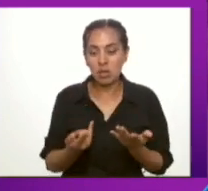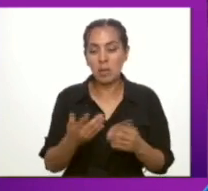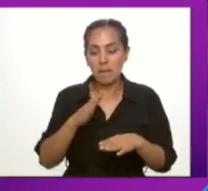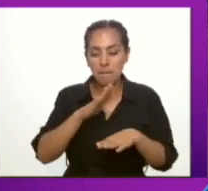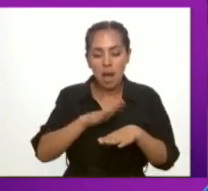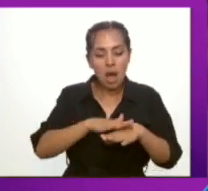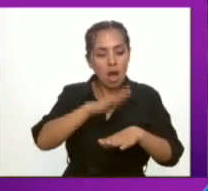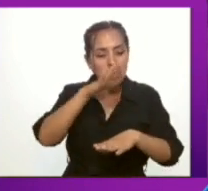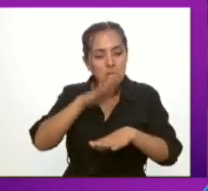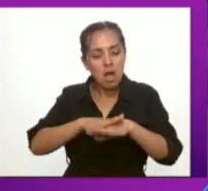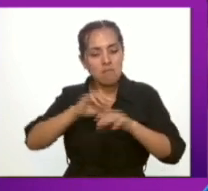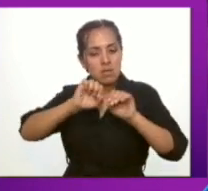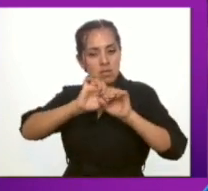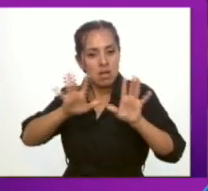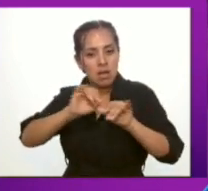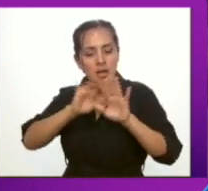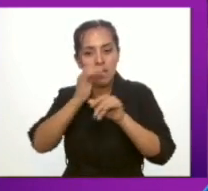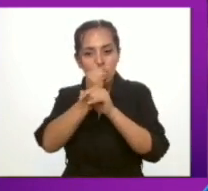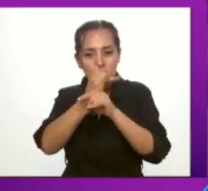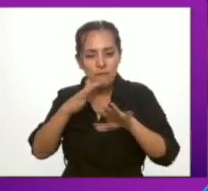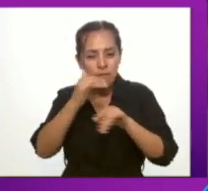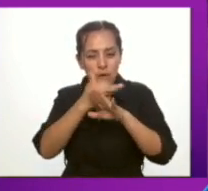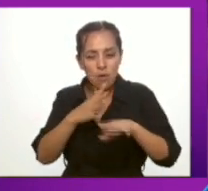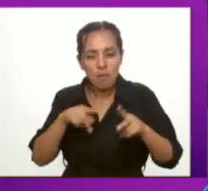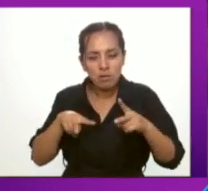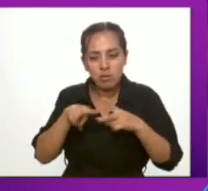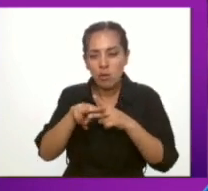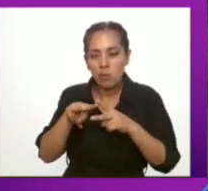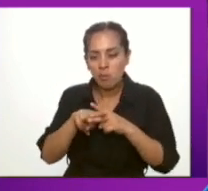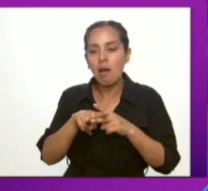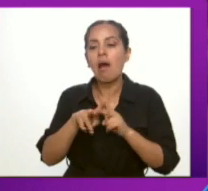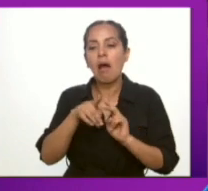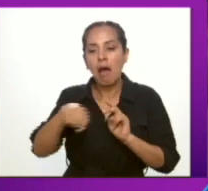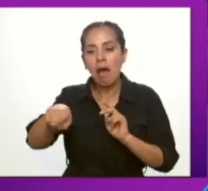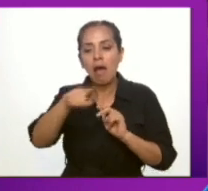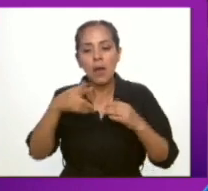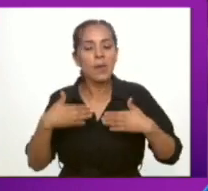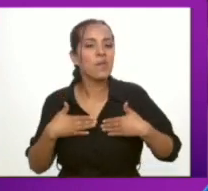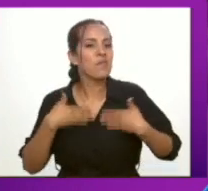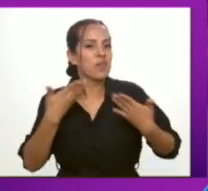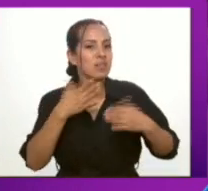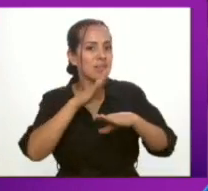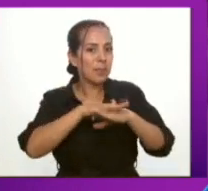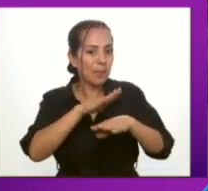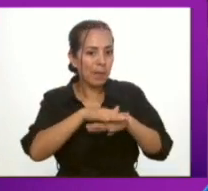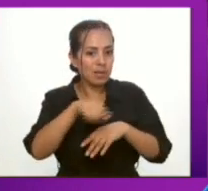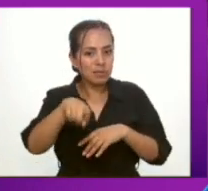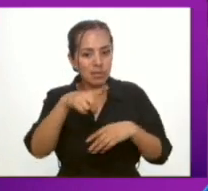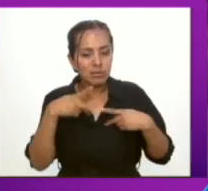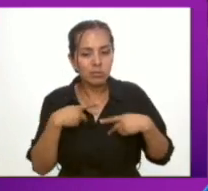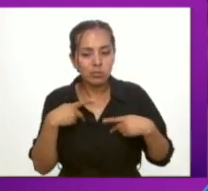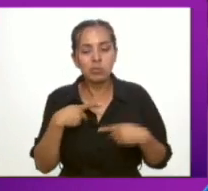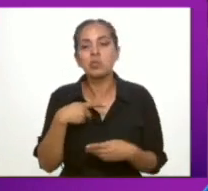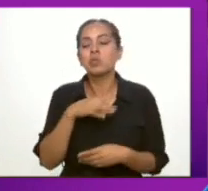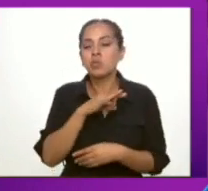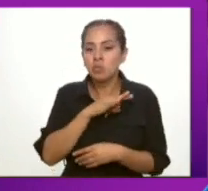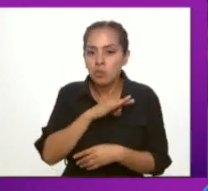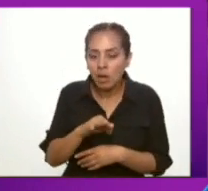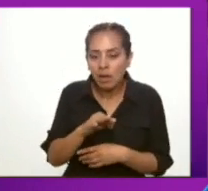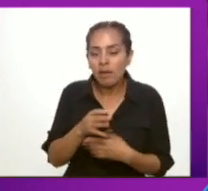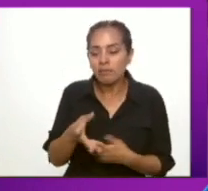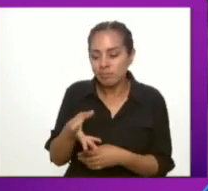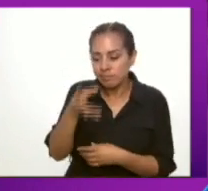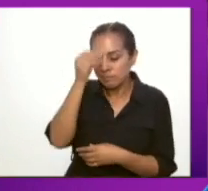transparente sea un gobierno más cercanía puede generar con las personas y a partir de ello aprender la mejor